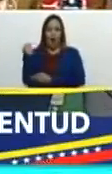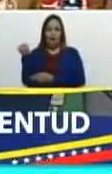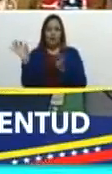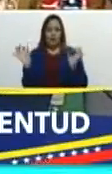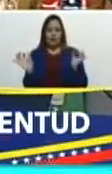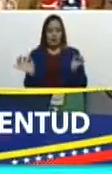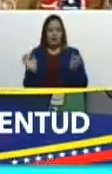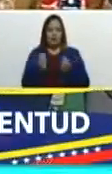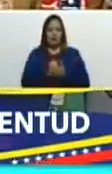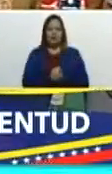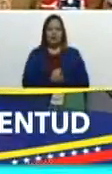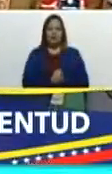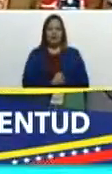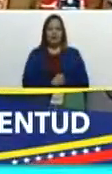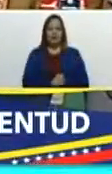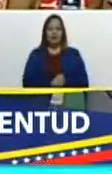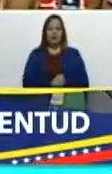Om.